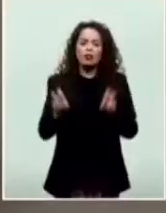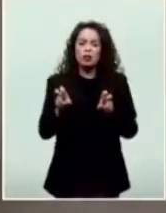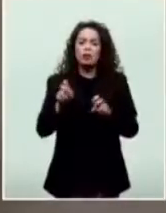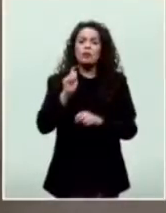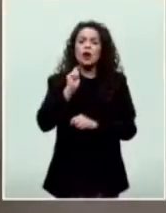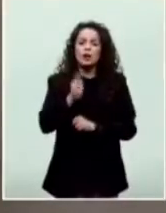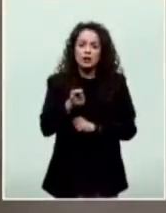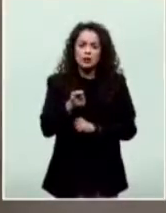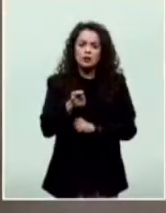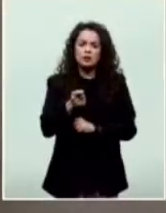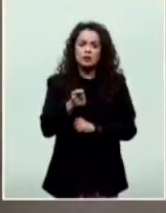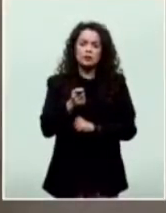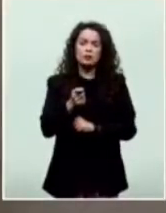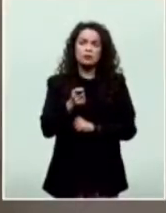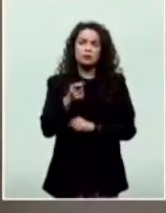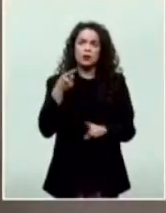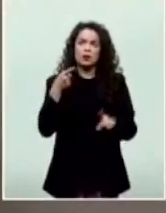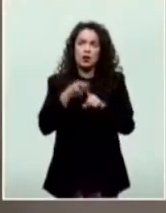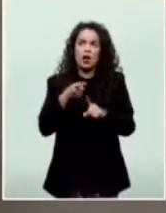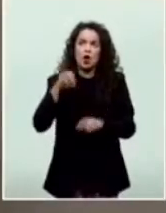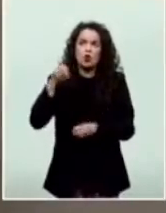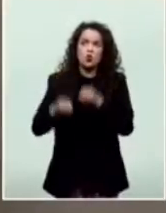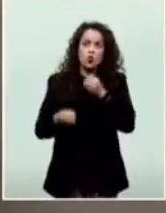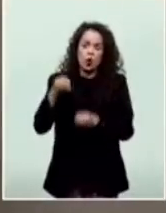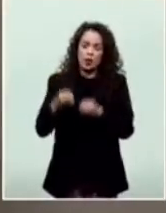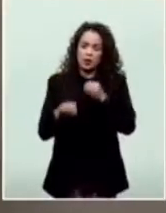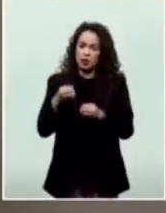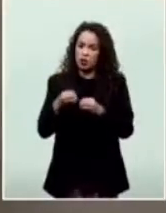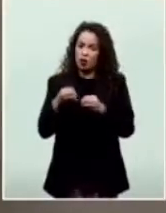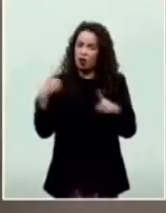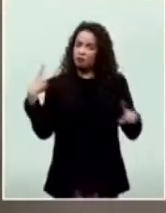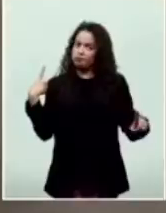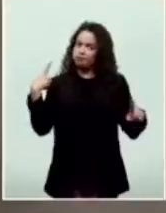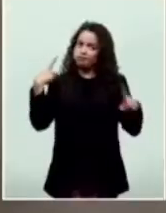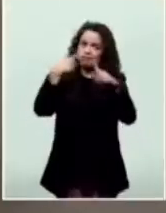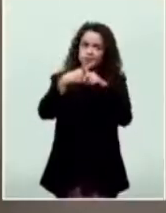eventualmente pueden ser materia de un juicio, de una controversia